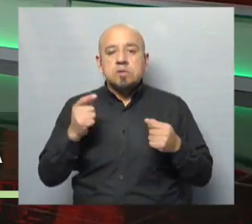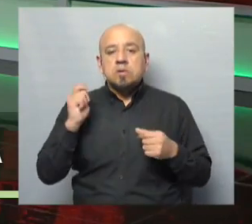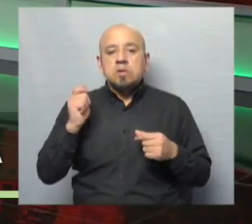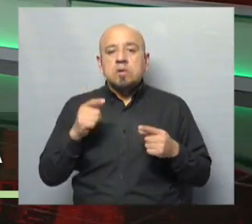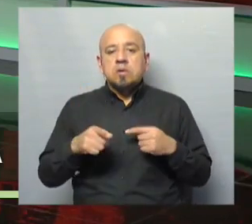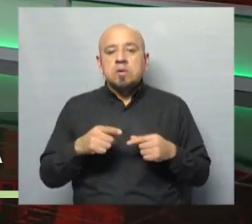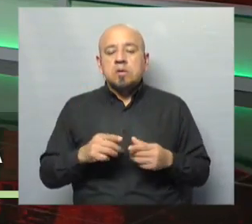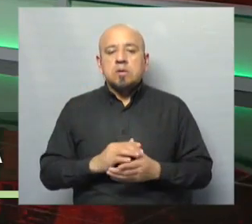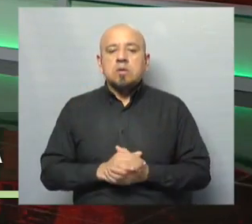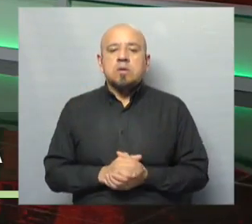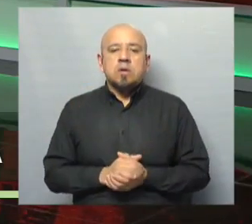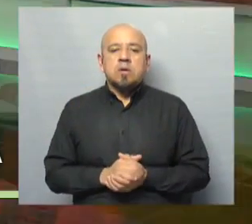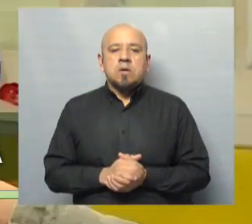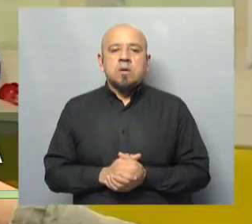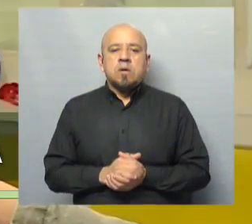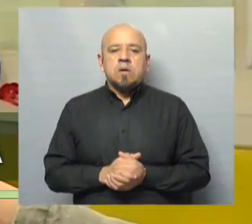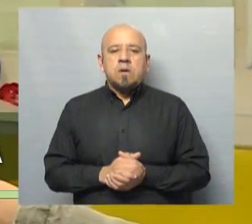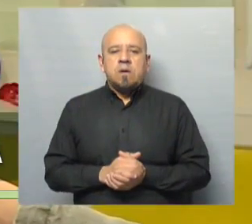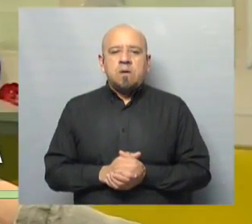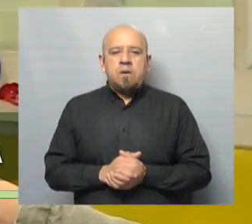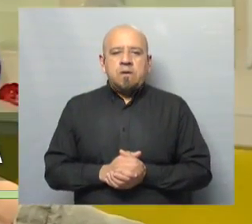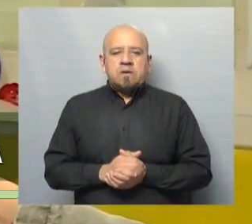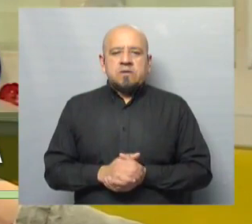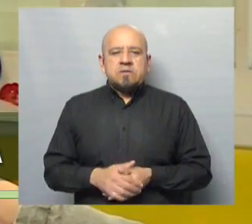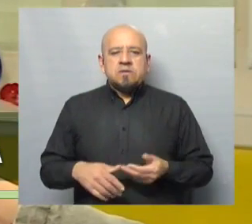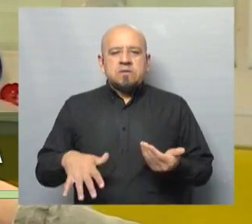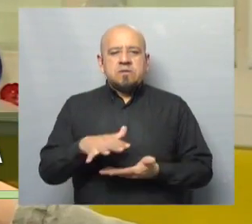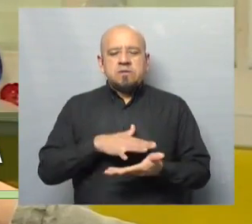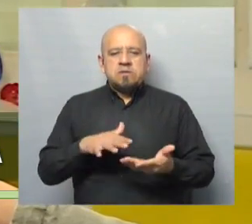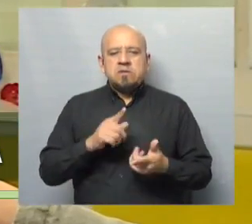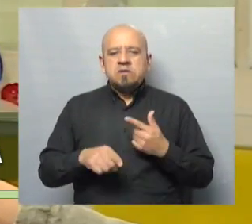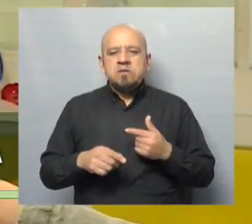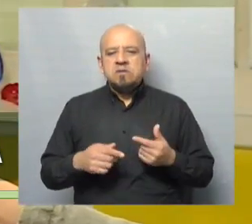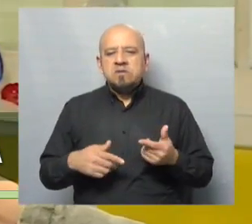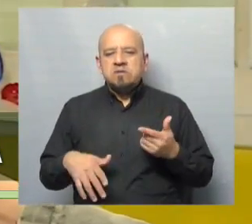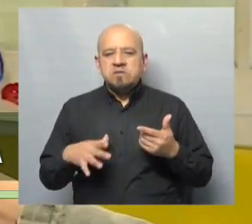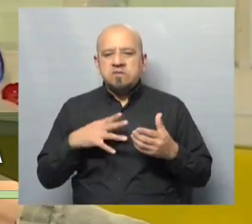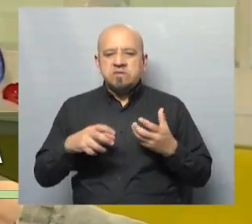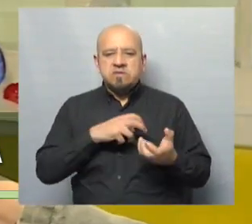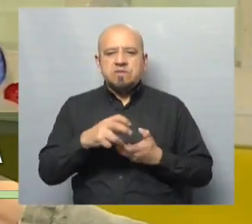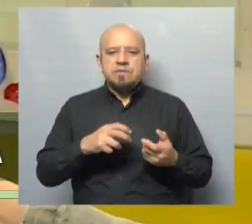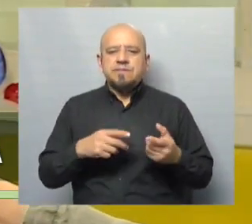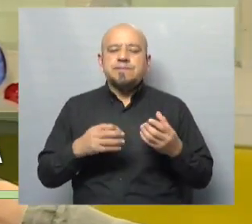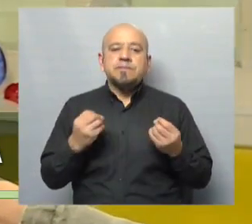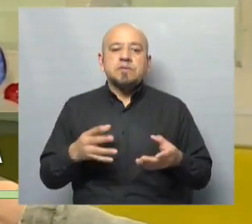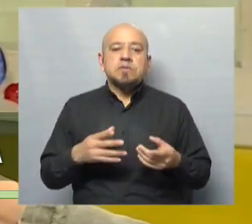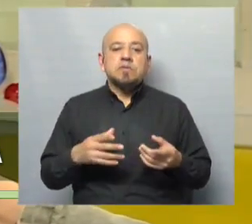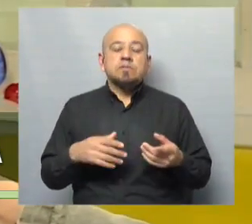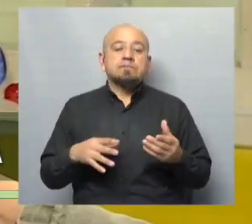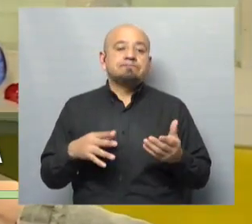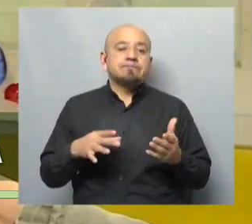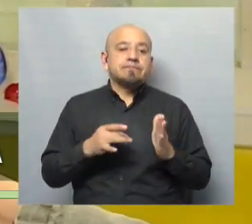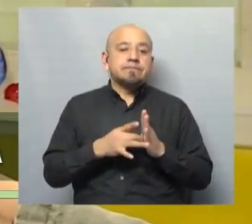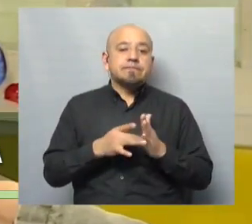también hablamos con martín pereyra de esa situación es compleja porque las condiciones laborales los trabajadores